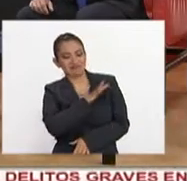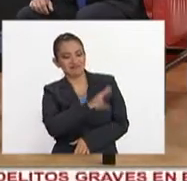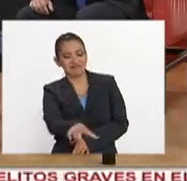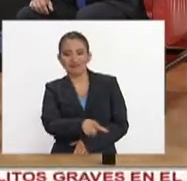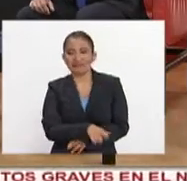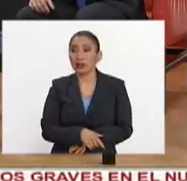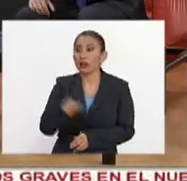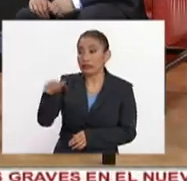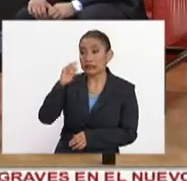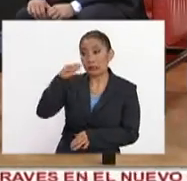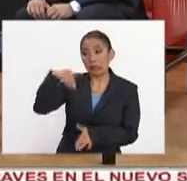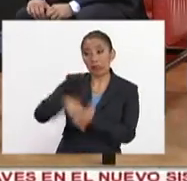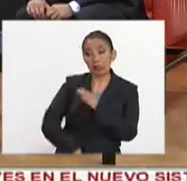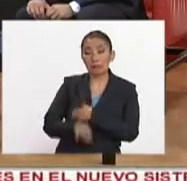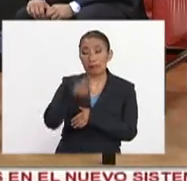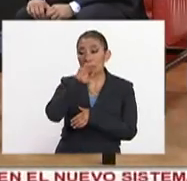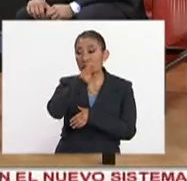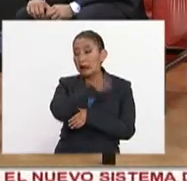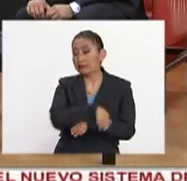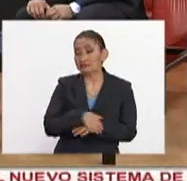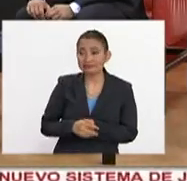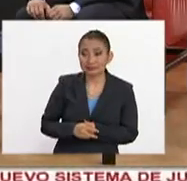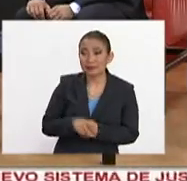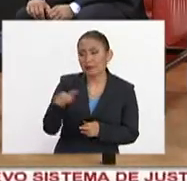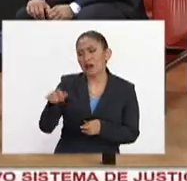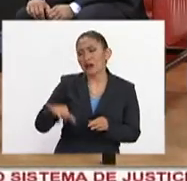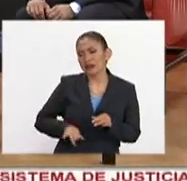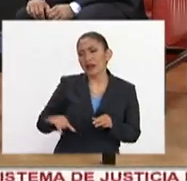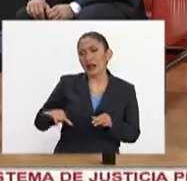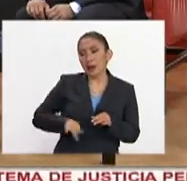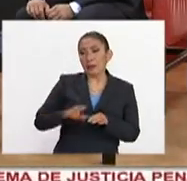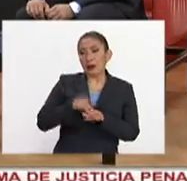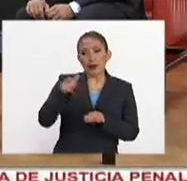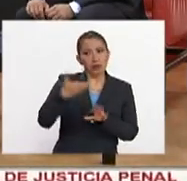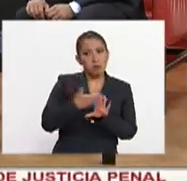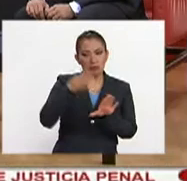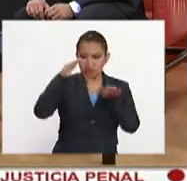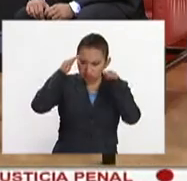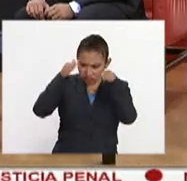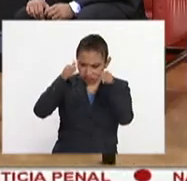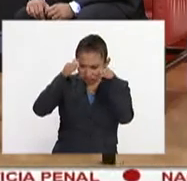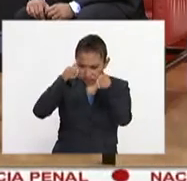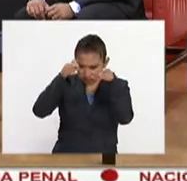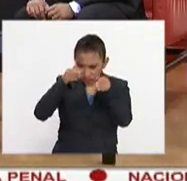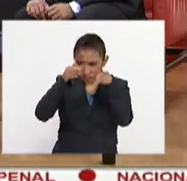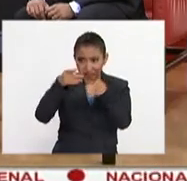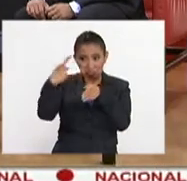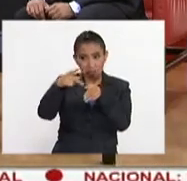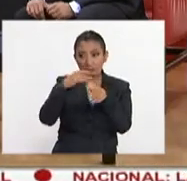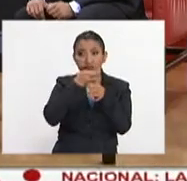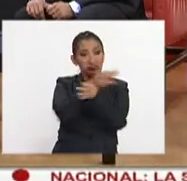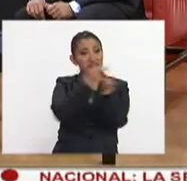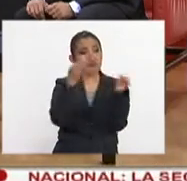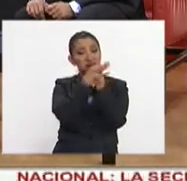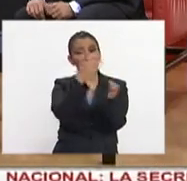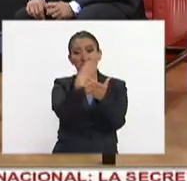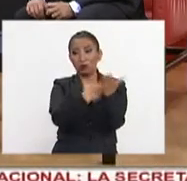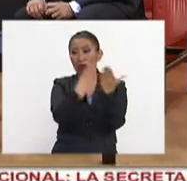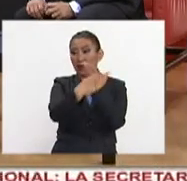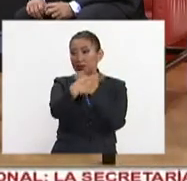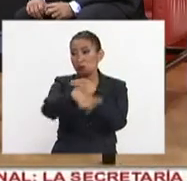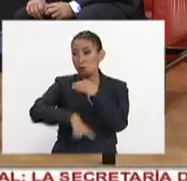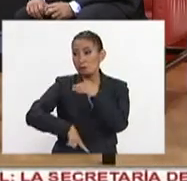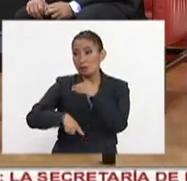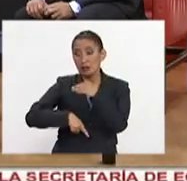trae índices de aprobación muy bajos, pero es muy interesante porque él está muy concentrado en promover política pública